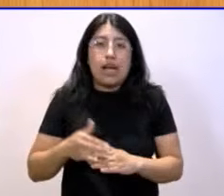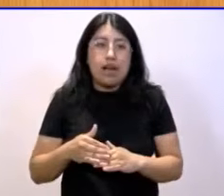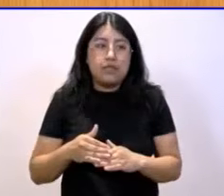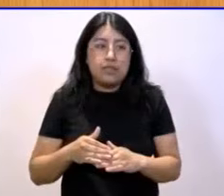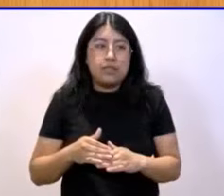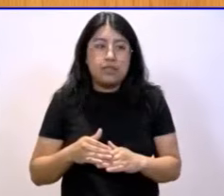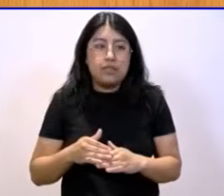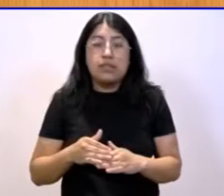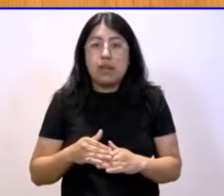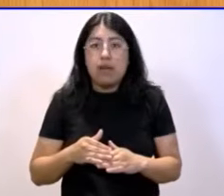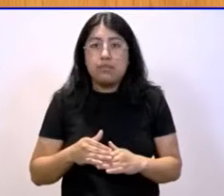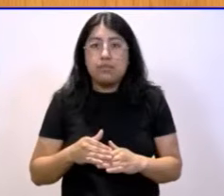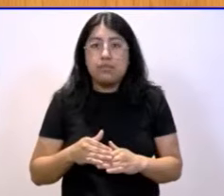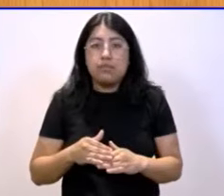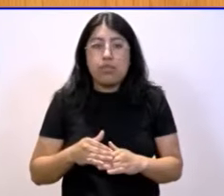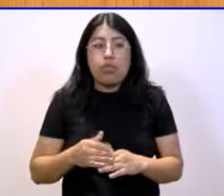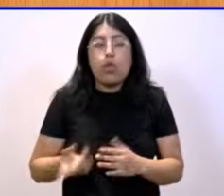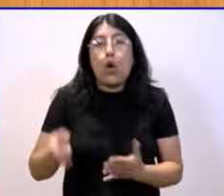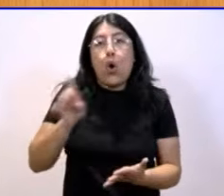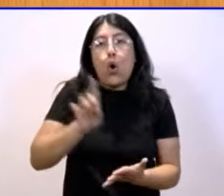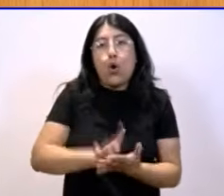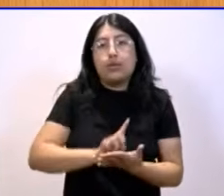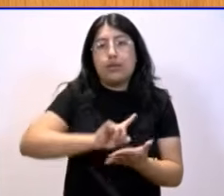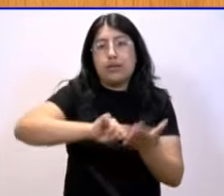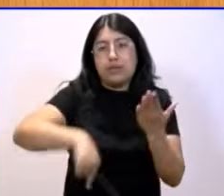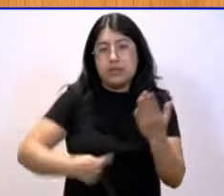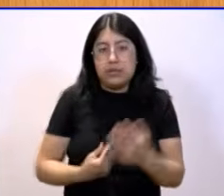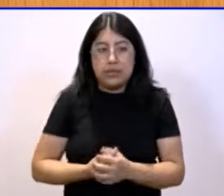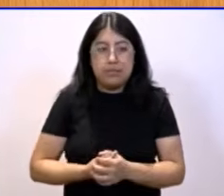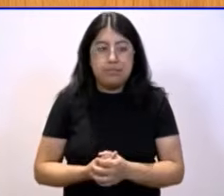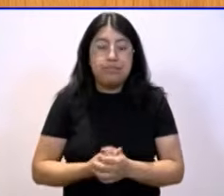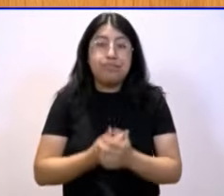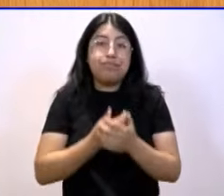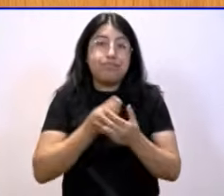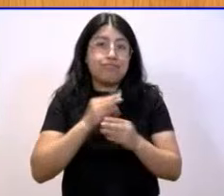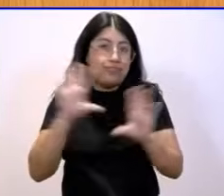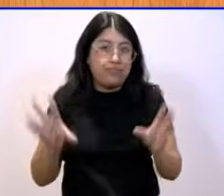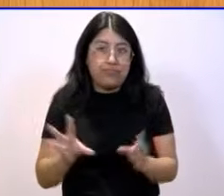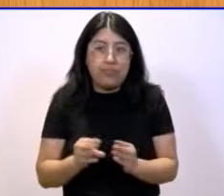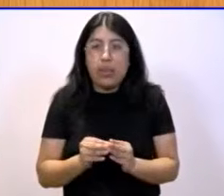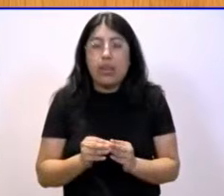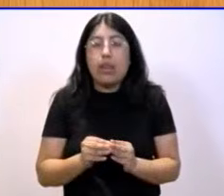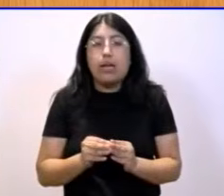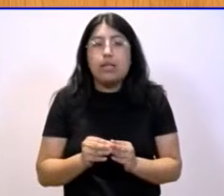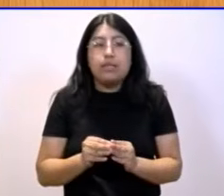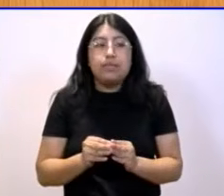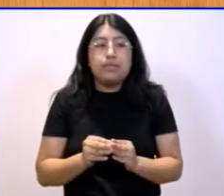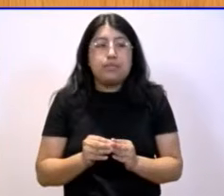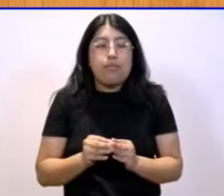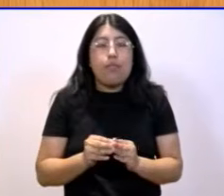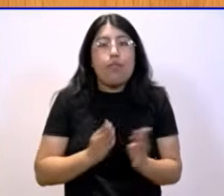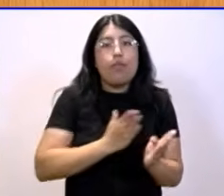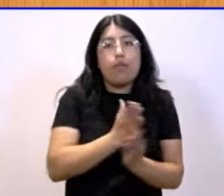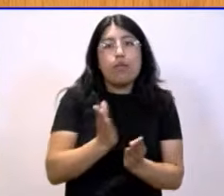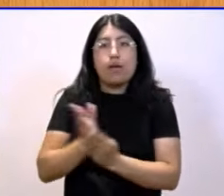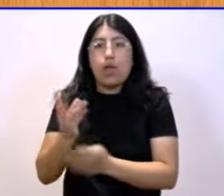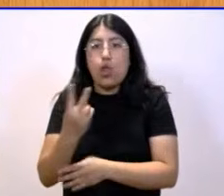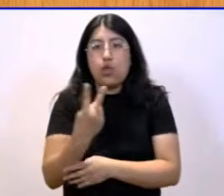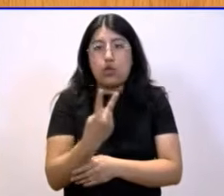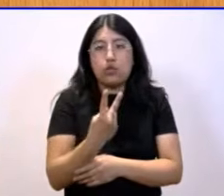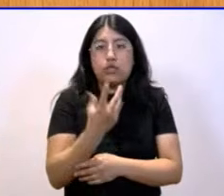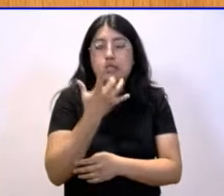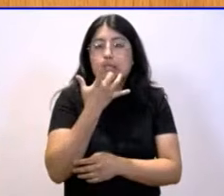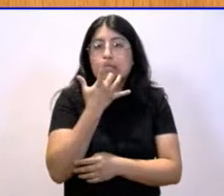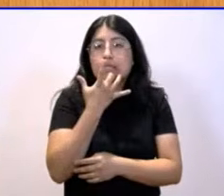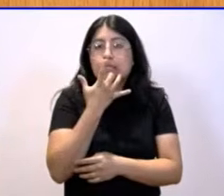que tengan que ser nuevamente contratados. En definitiva, en una doble vertiente, le pregunto si desde